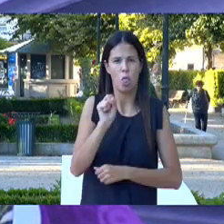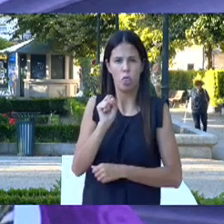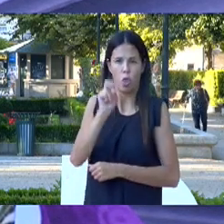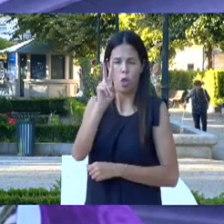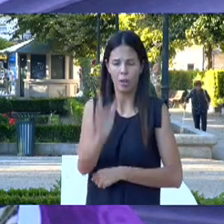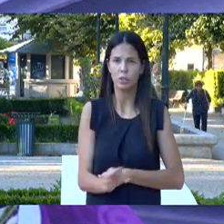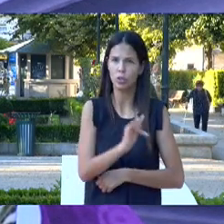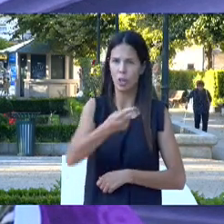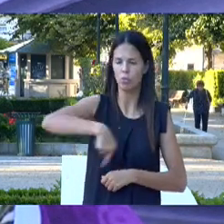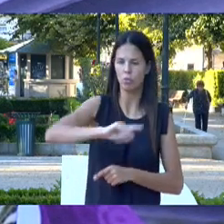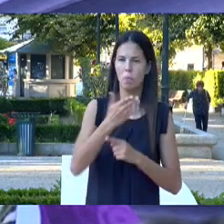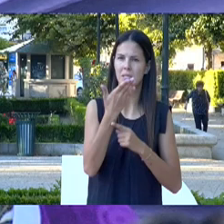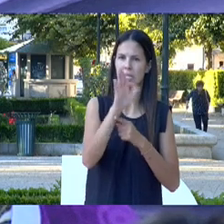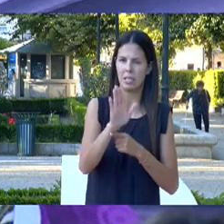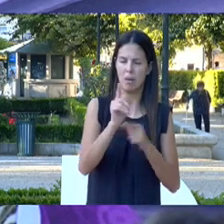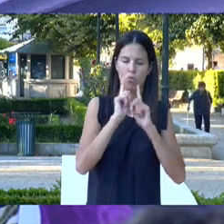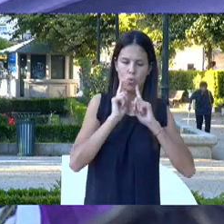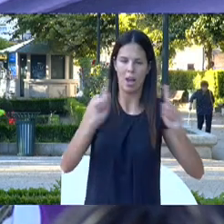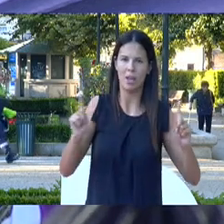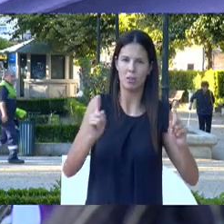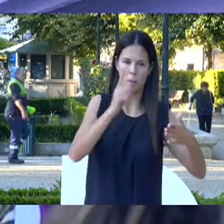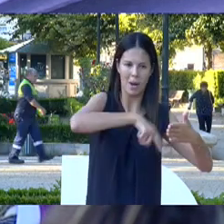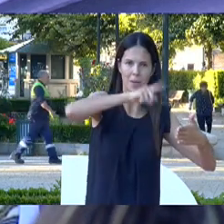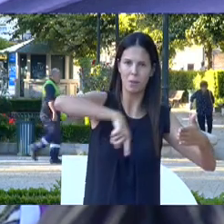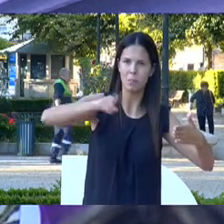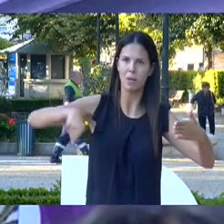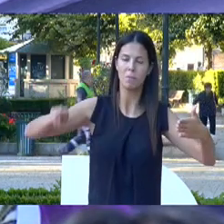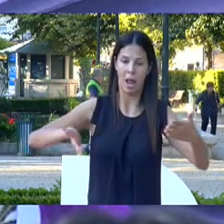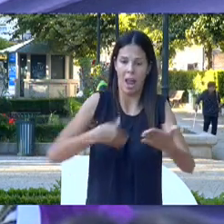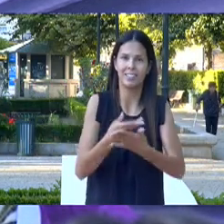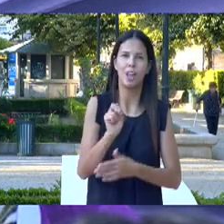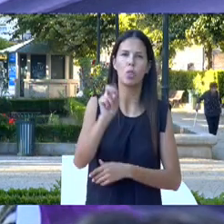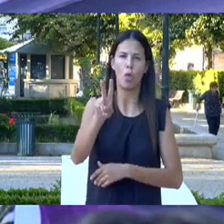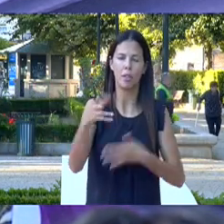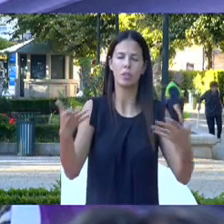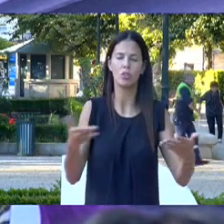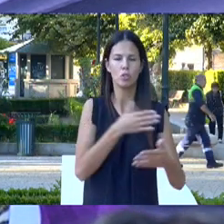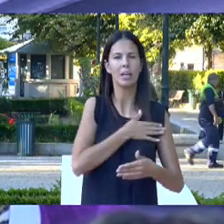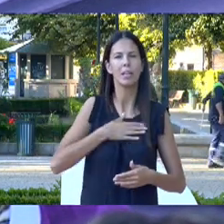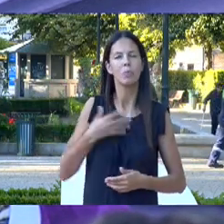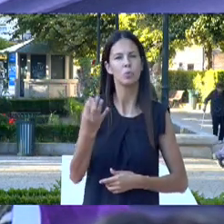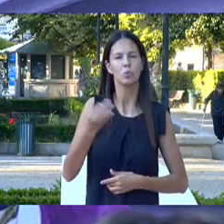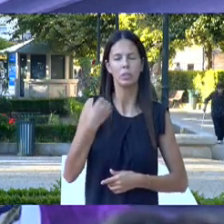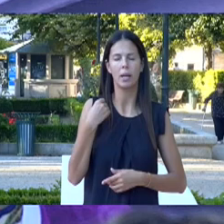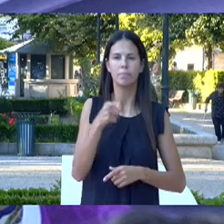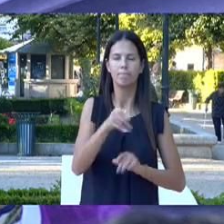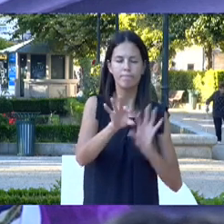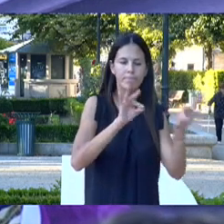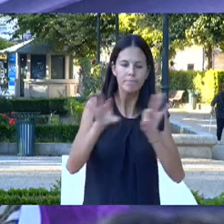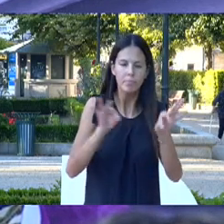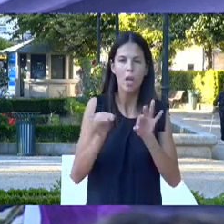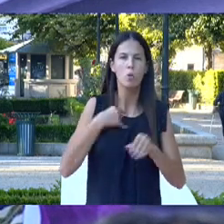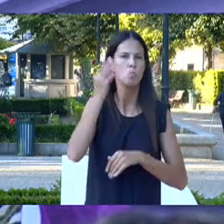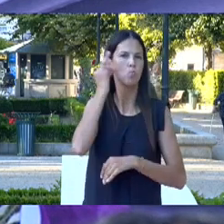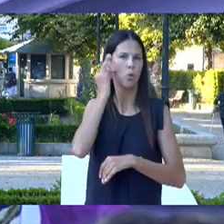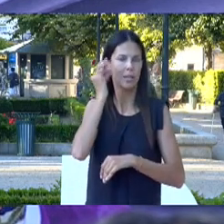que vamos presentando ao longo do ano, unha cada mes, pois quixemos circunscribirnos a mulleres que en algún punto da súa